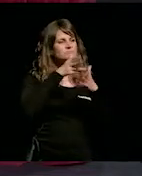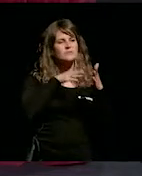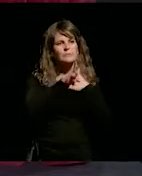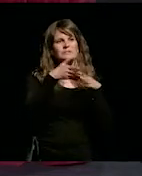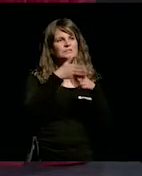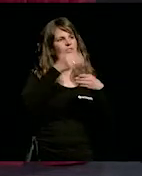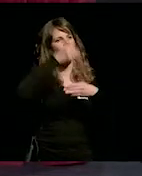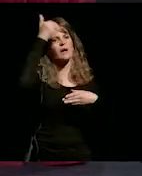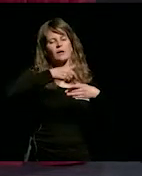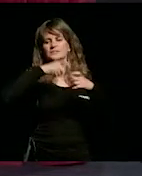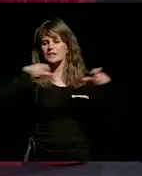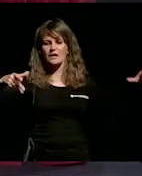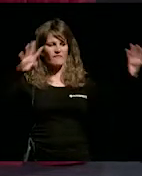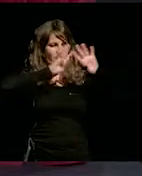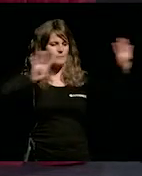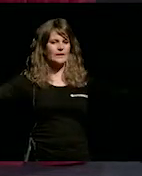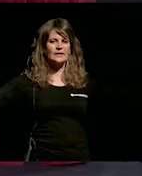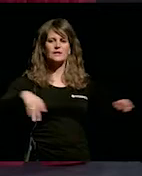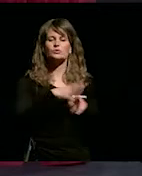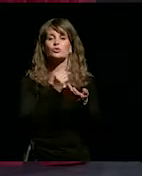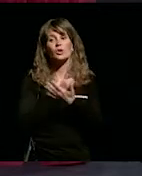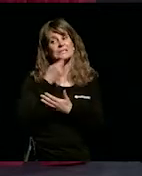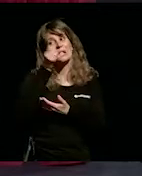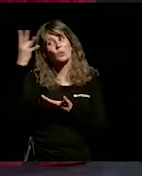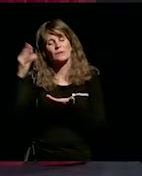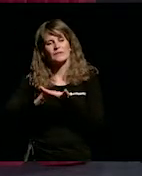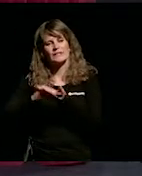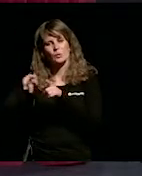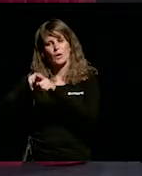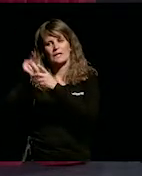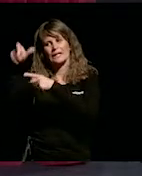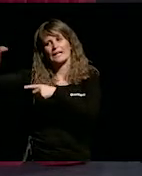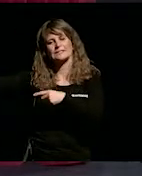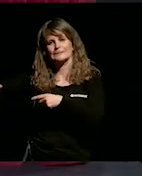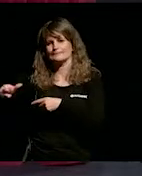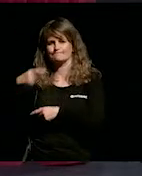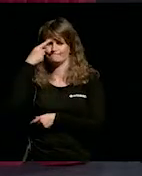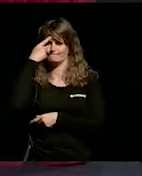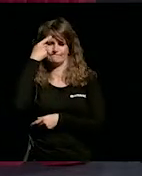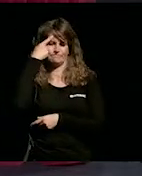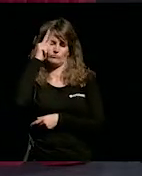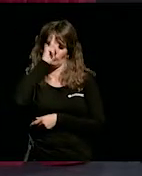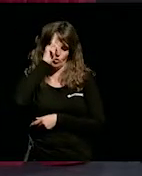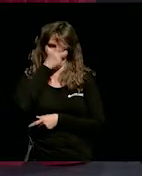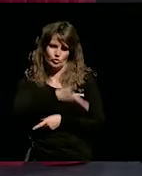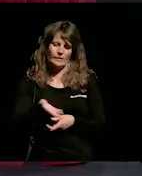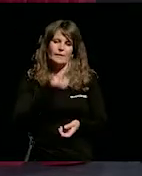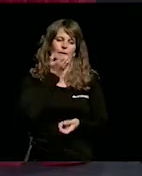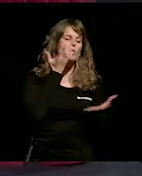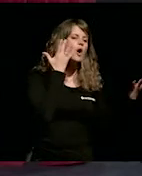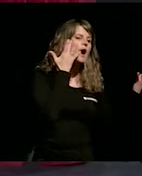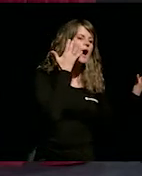platea, todo. Y a veces los promotores no son muy conscientes. Encontrar artistas discapacitados